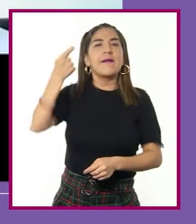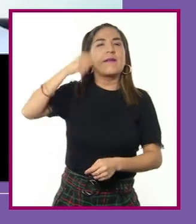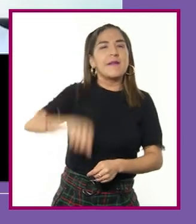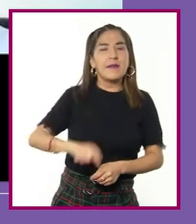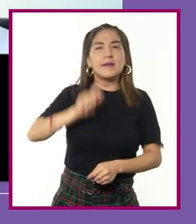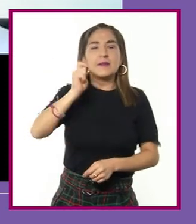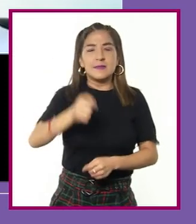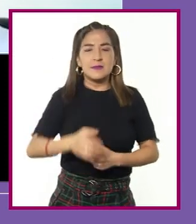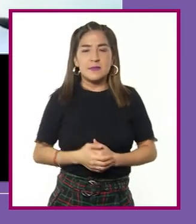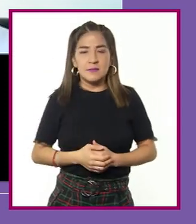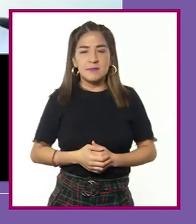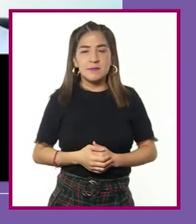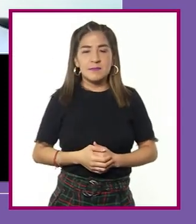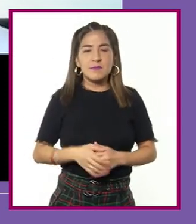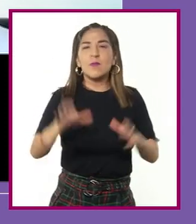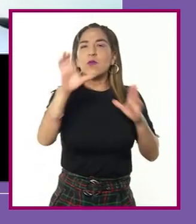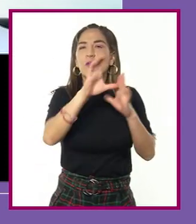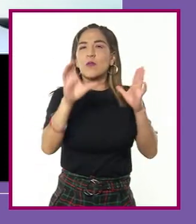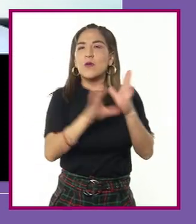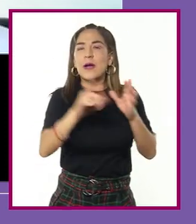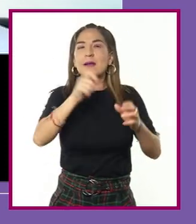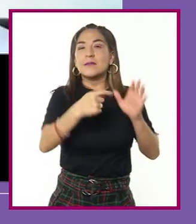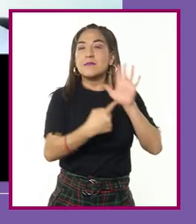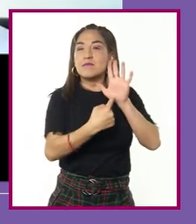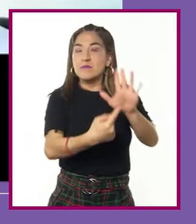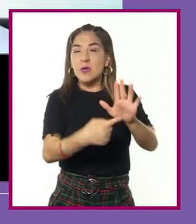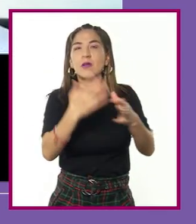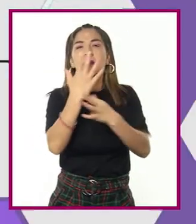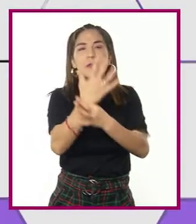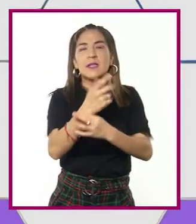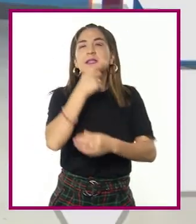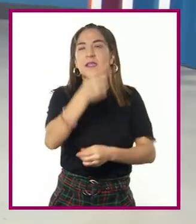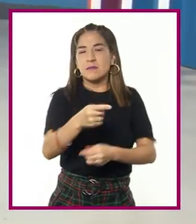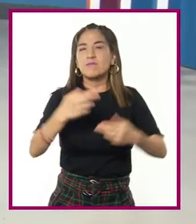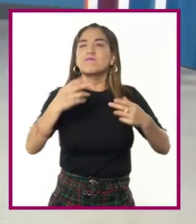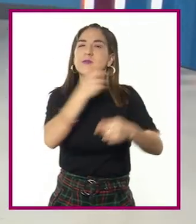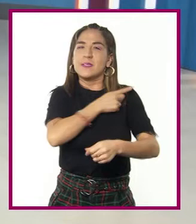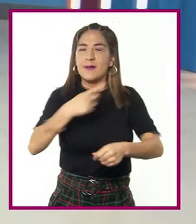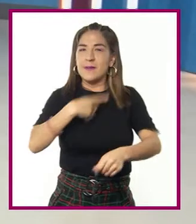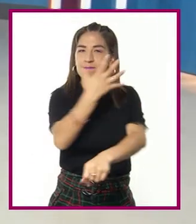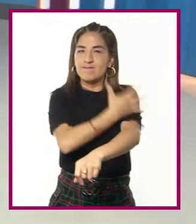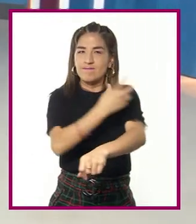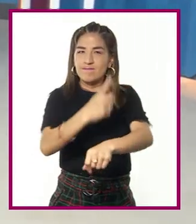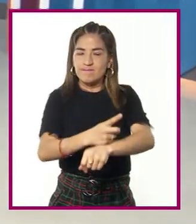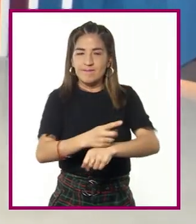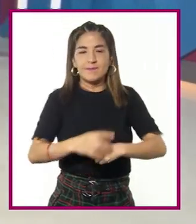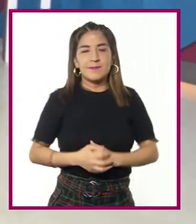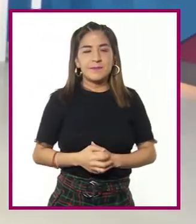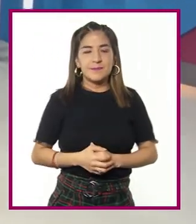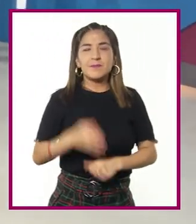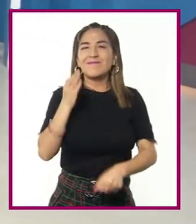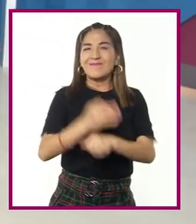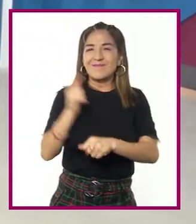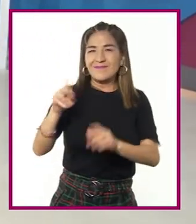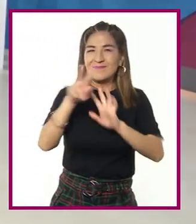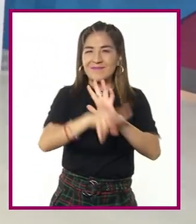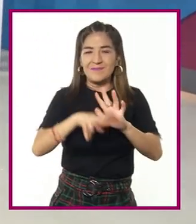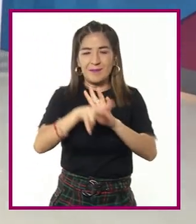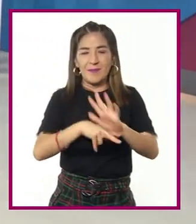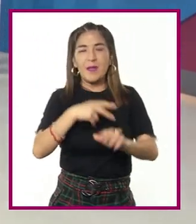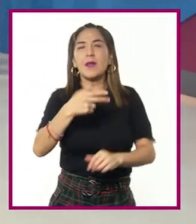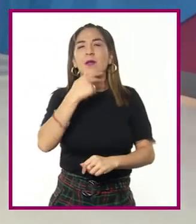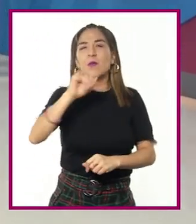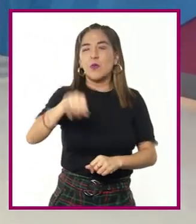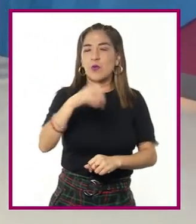digamos, constitucional indica, que es conducirse con honradez, por ejemplo. Según lo expuesto en el video por Jorge Jiménez,